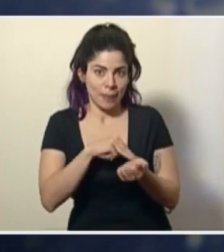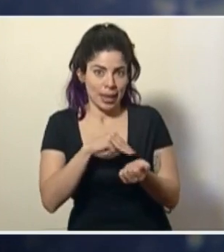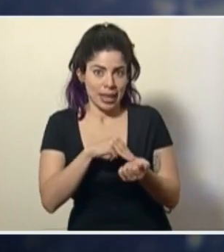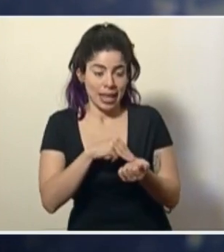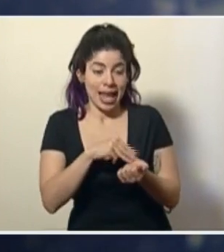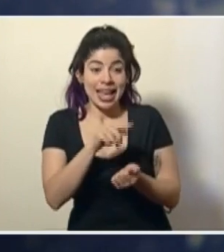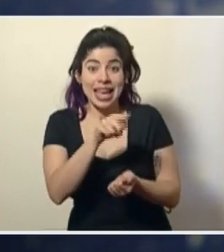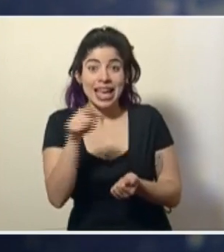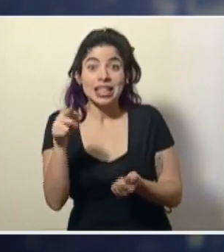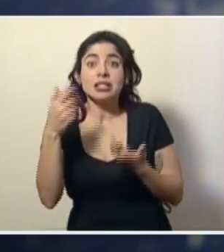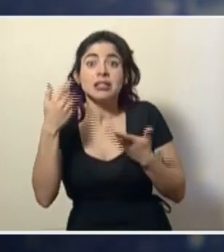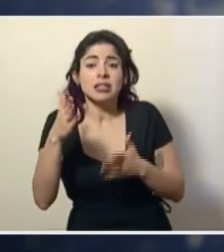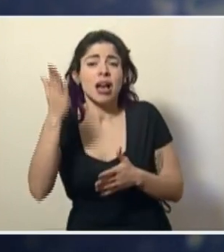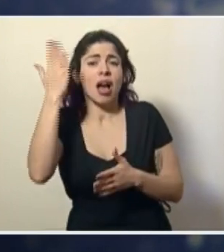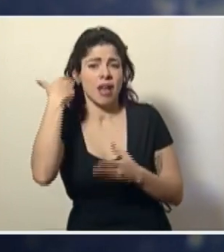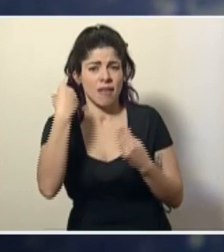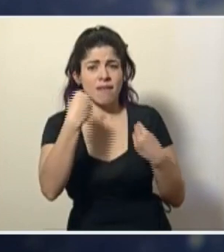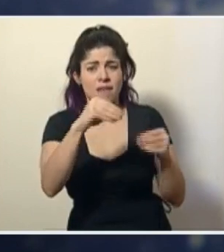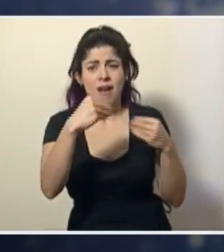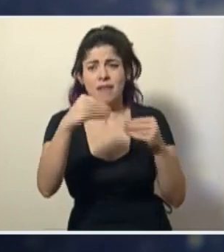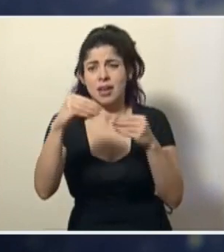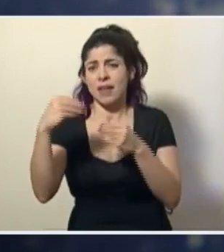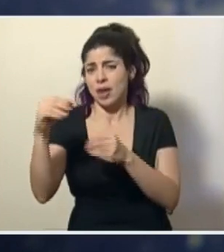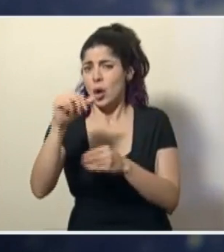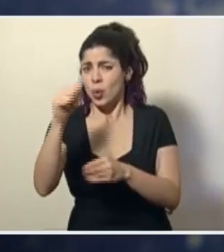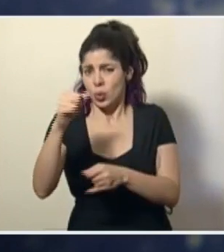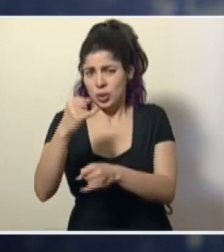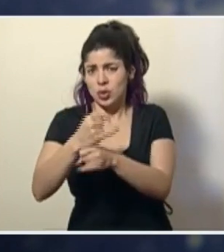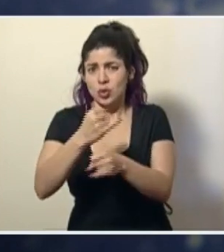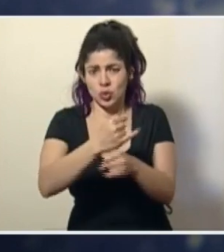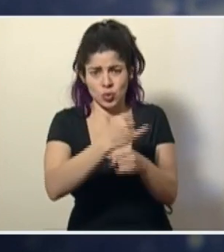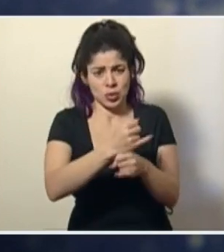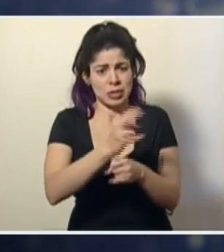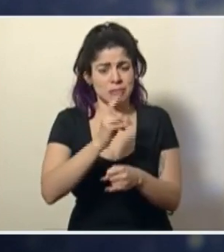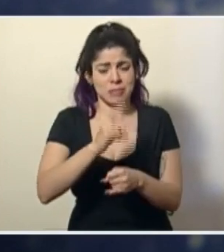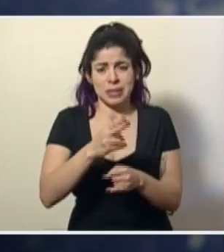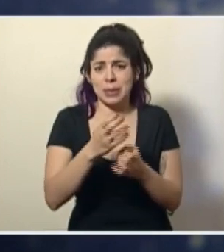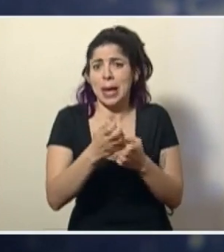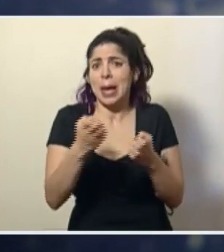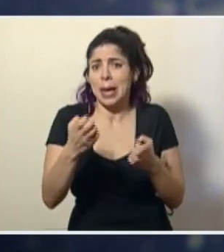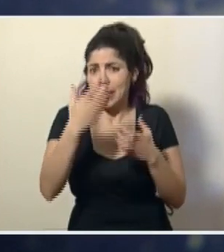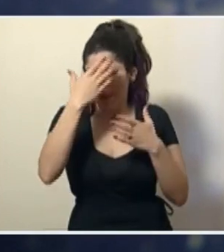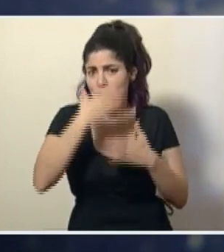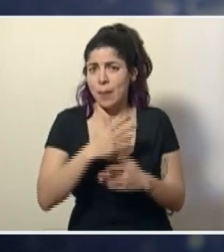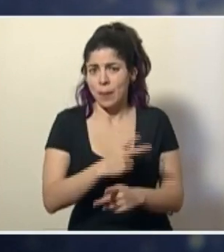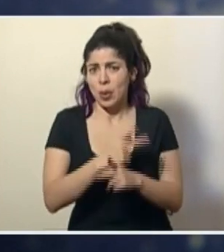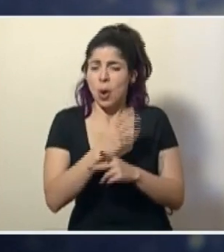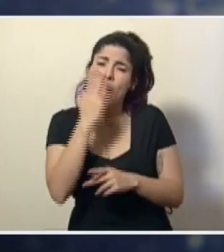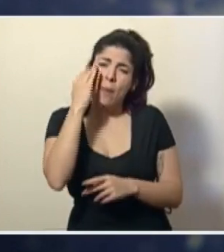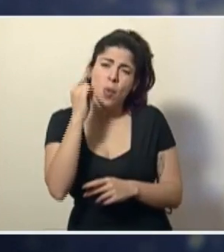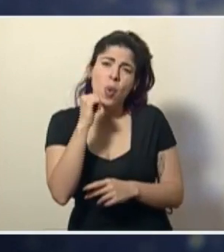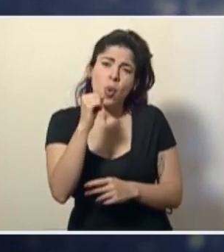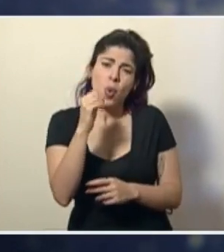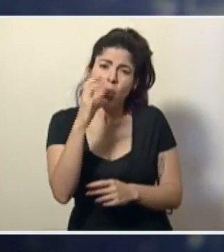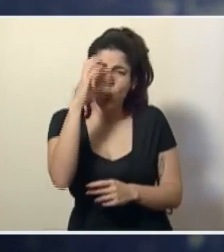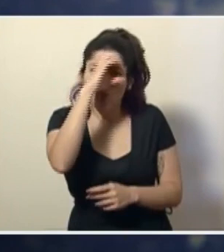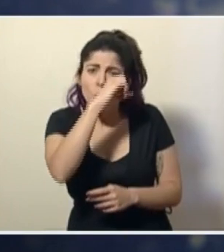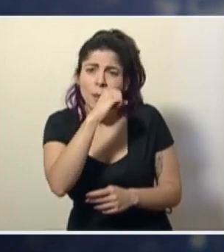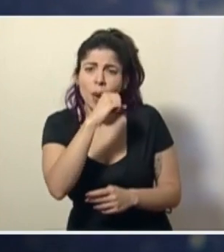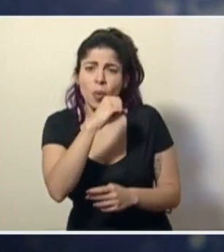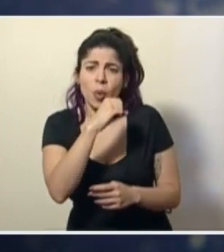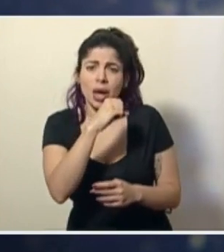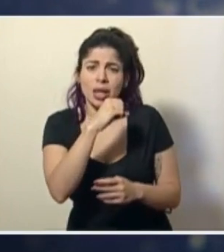inclusive ellos les habían hecho ventas a otras instituciones estatales del equipo de protección. ¿Por qué no se tomaron en cuenta